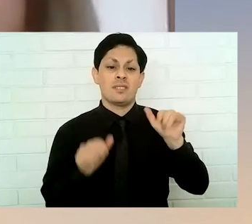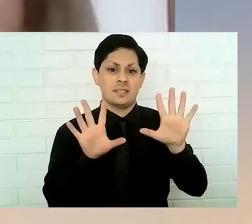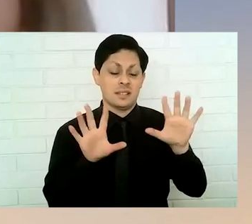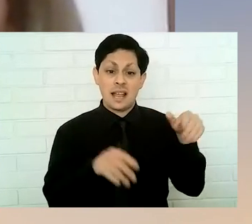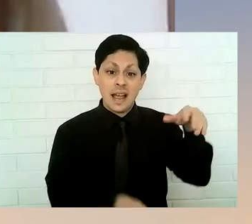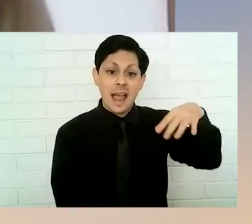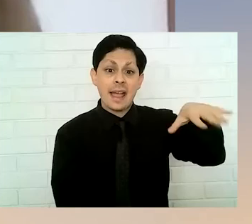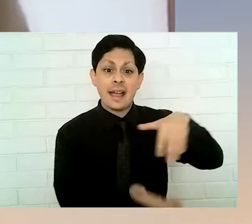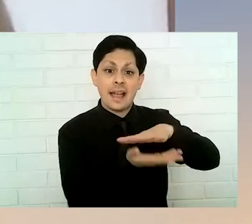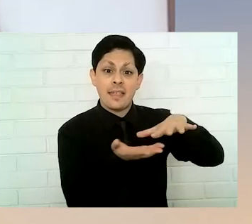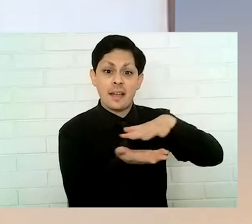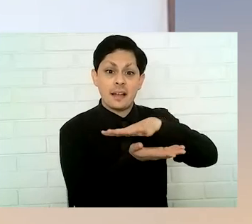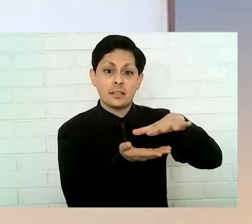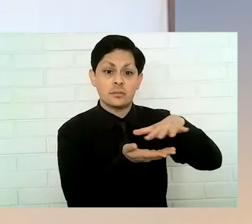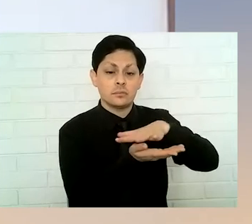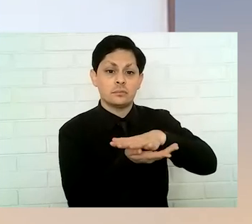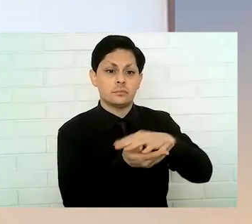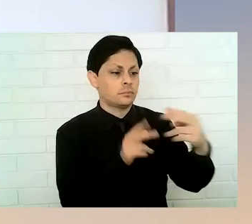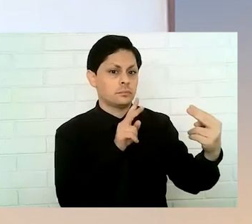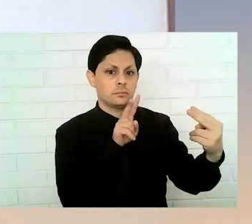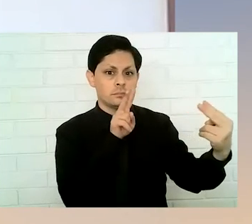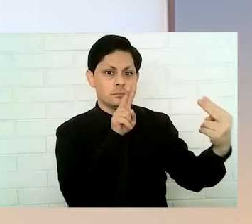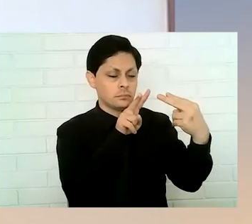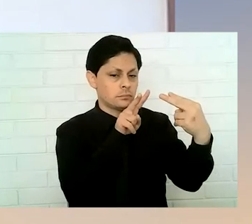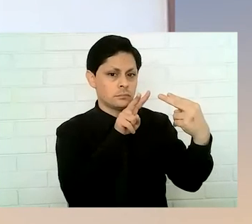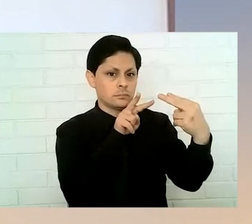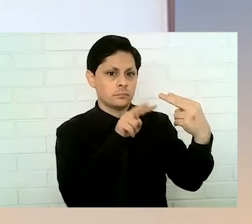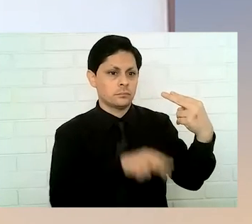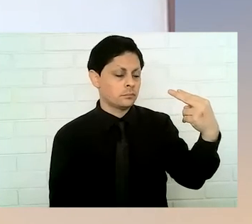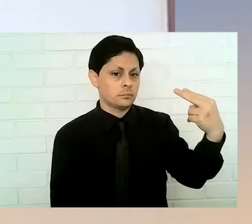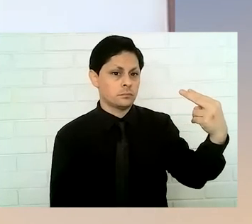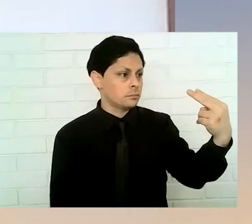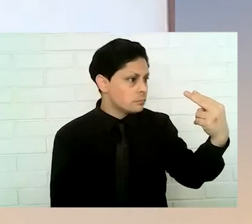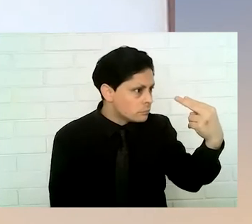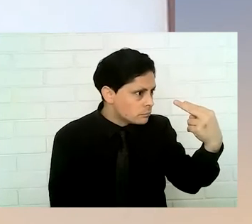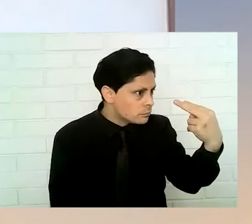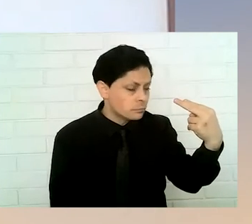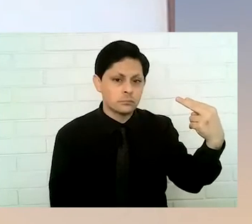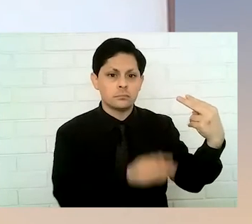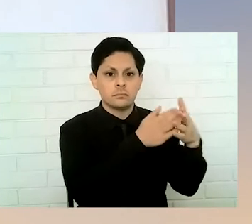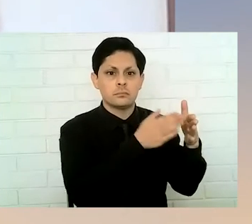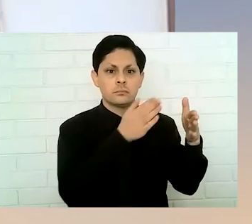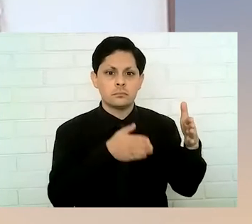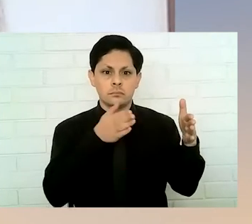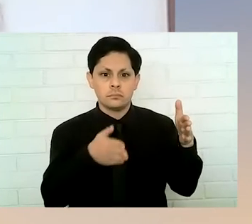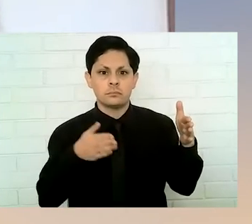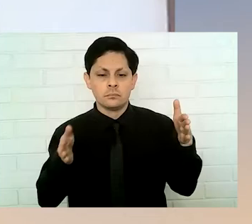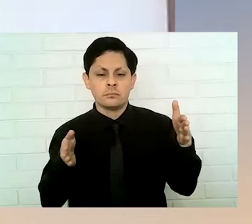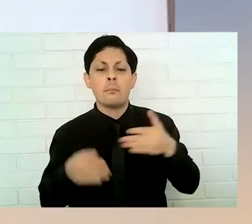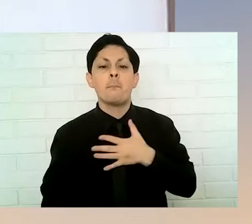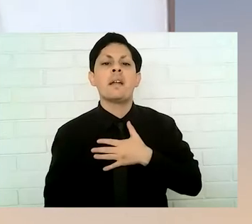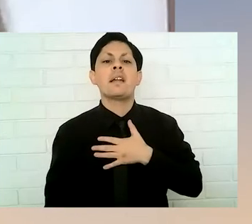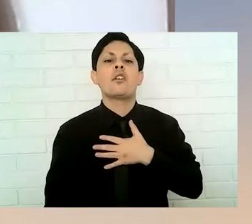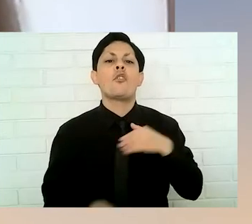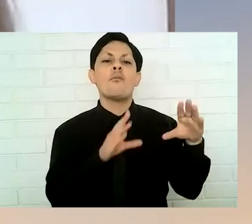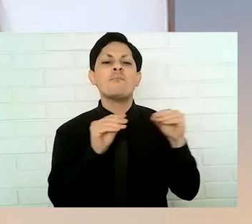caso, la mirada de un niño autista fue una consecuencia de mi convivencia con él,